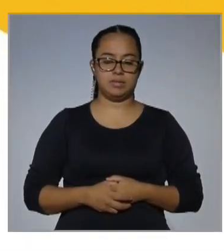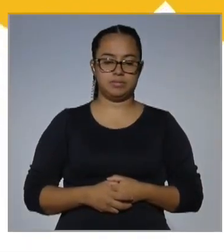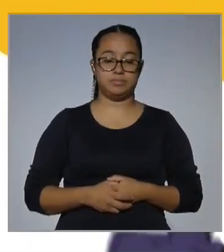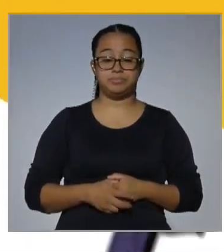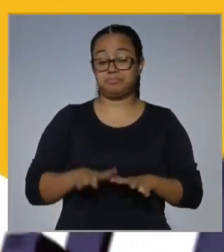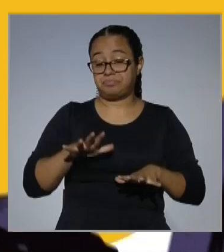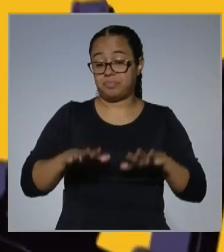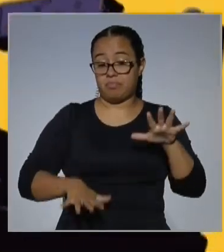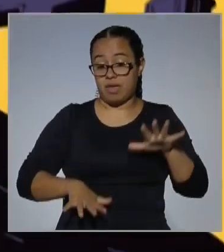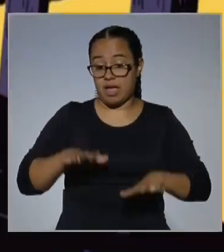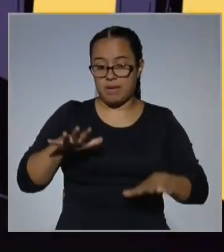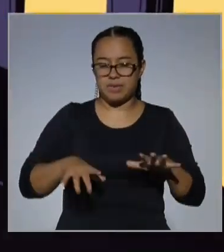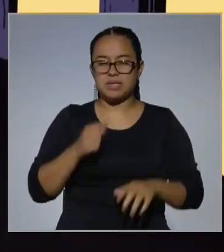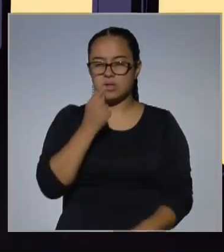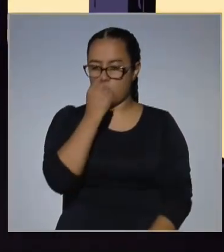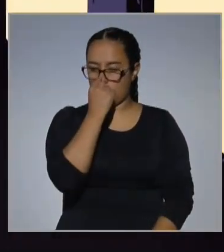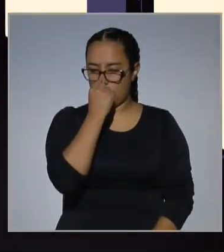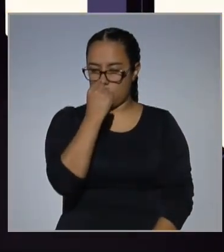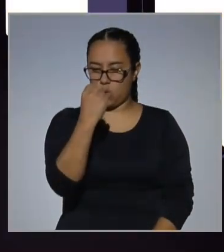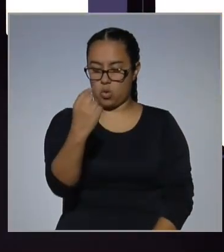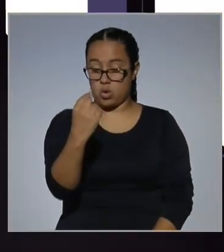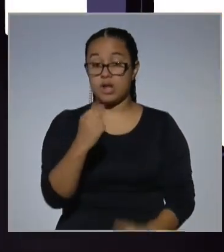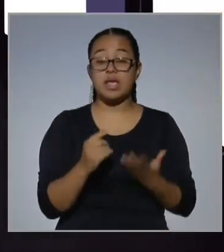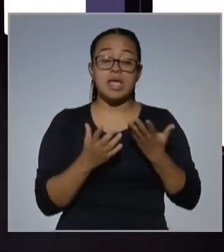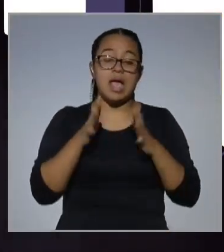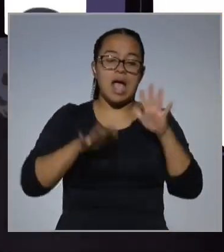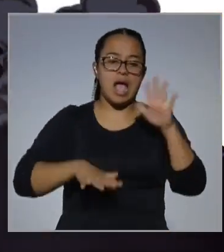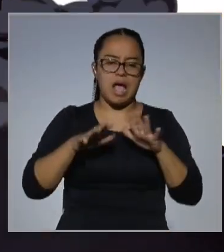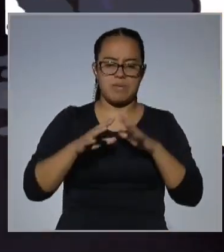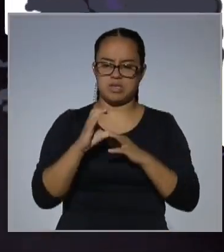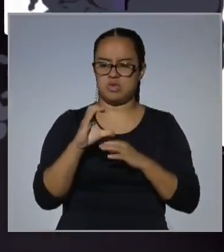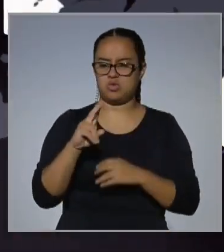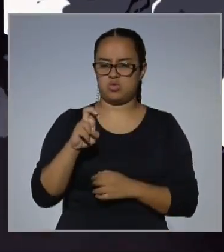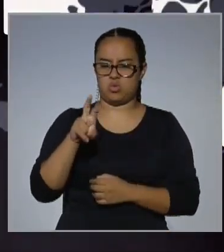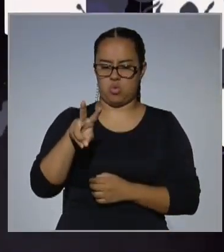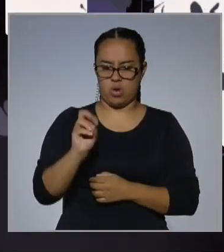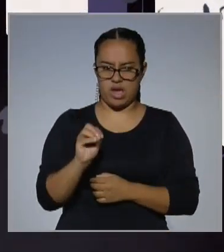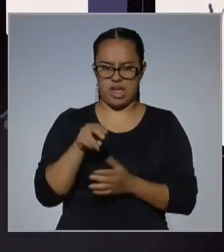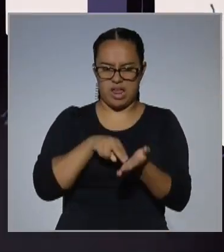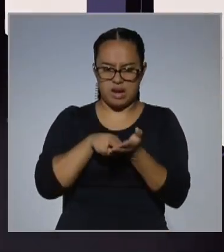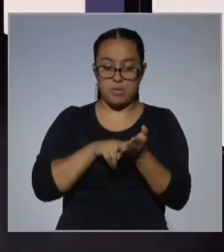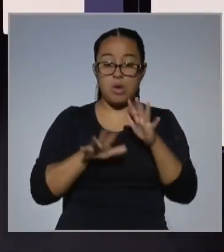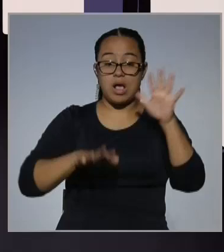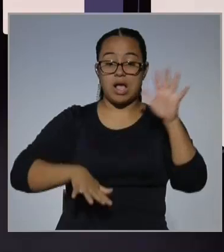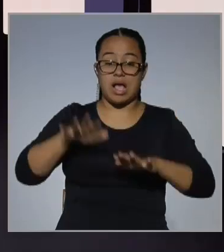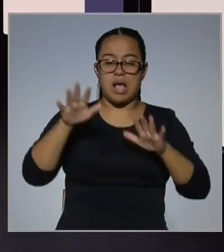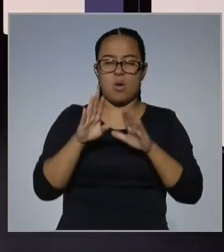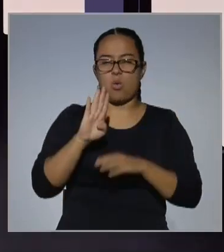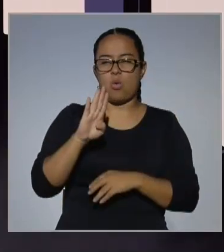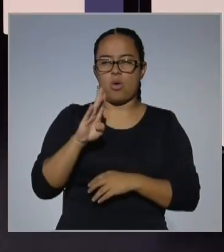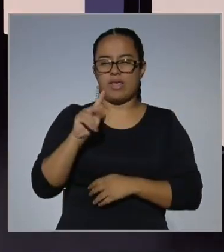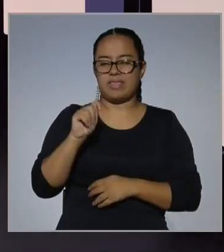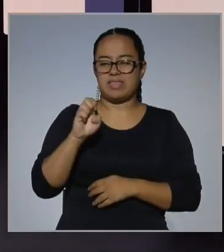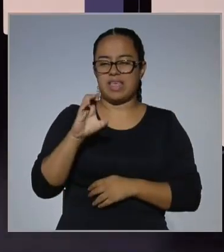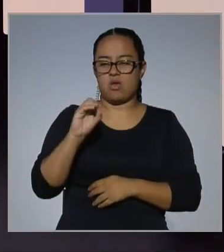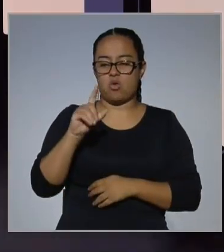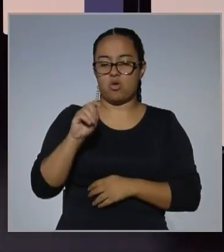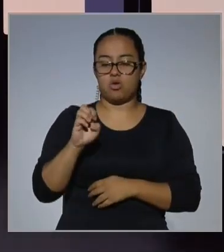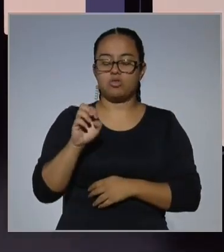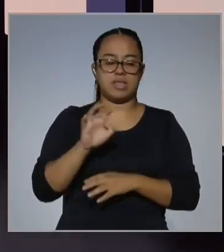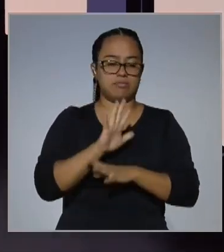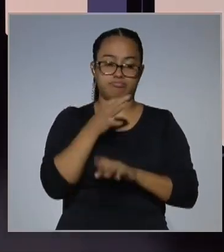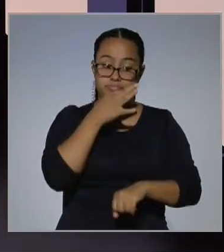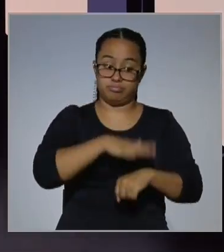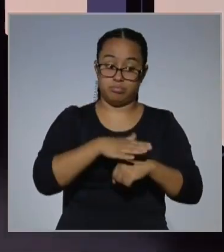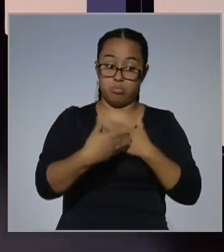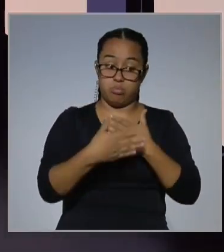A veces el colibrí, a veces el cuervo, a veces el tecolote nos dice cuando hemos de